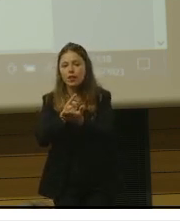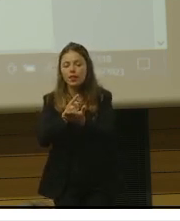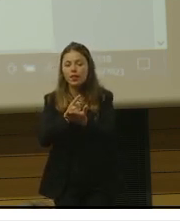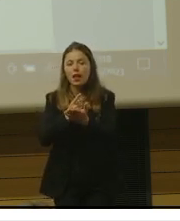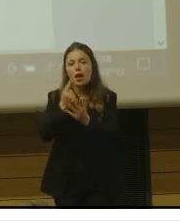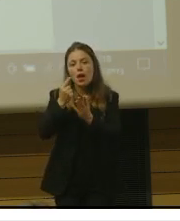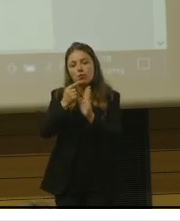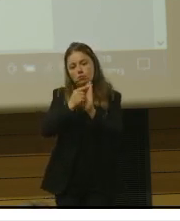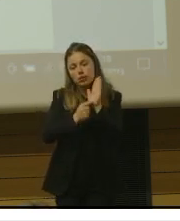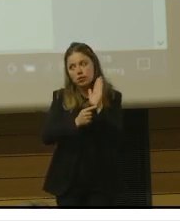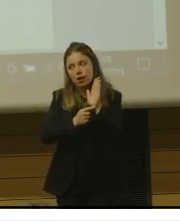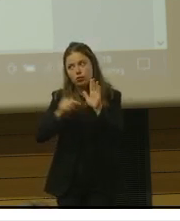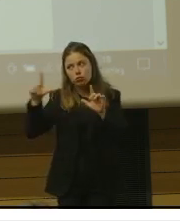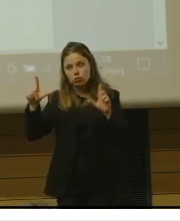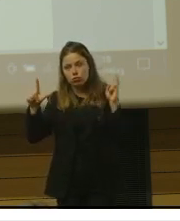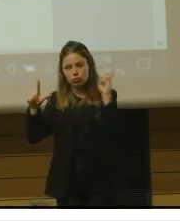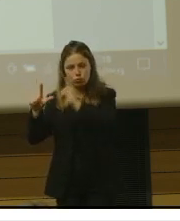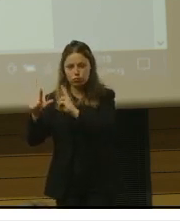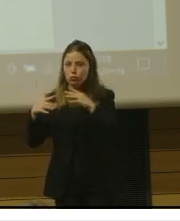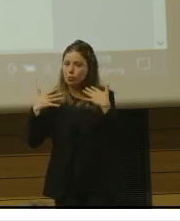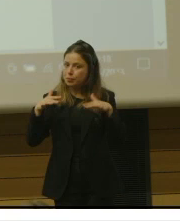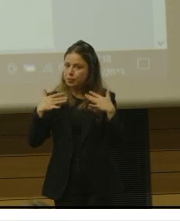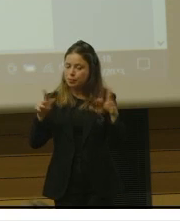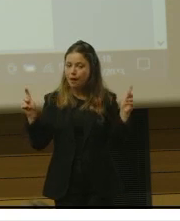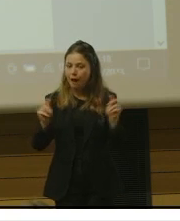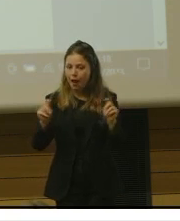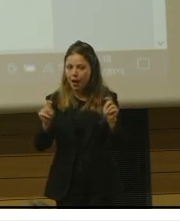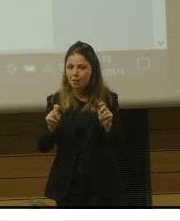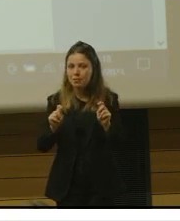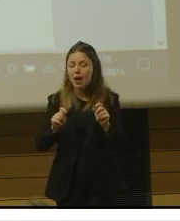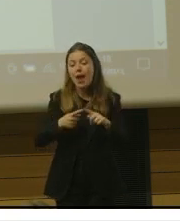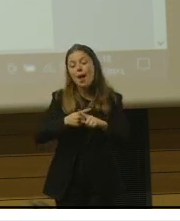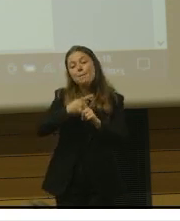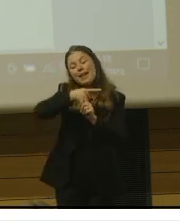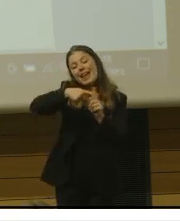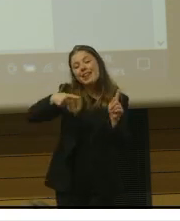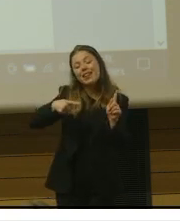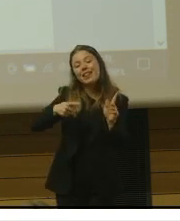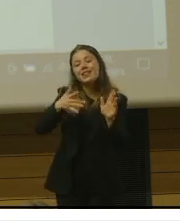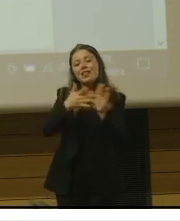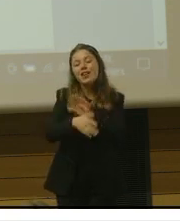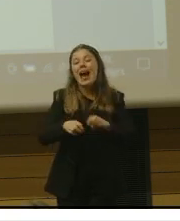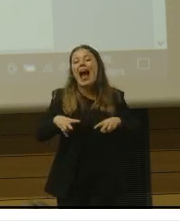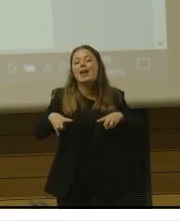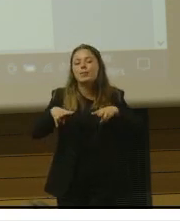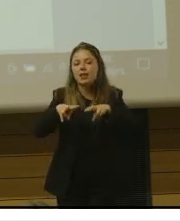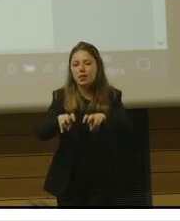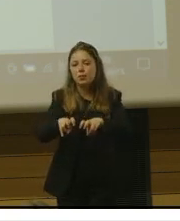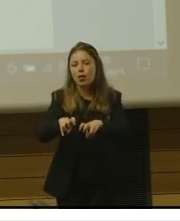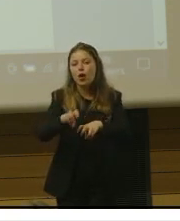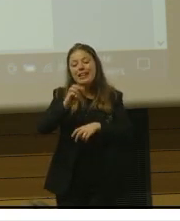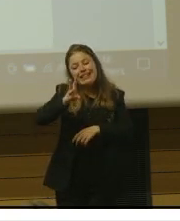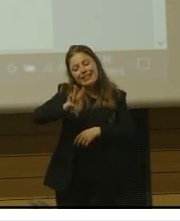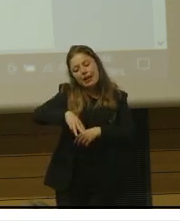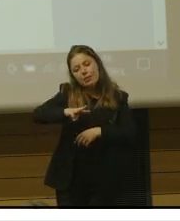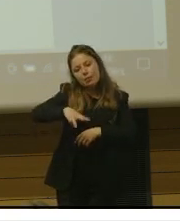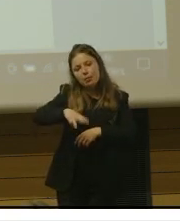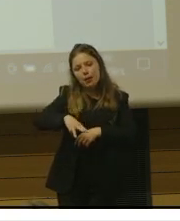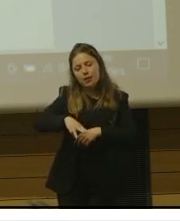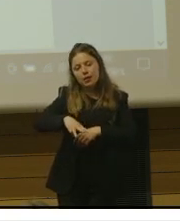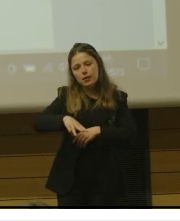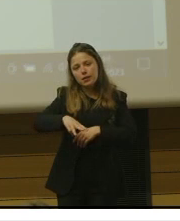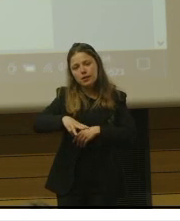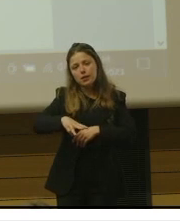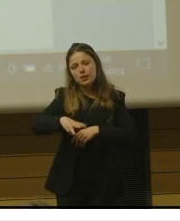40, ya son alarmantes, ¿no? Y la mayoría la mitad de las recaídas, perdón, se producen al principio, ¿no? En los 3 primeros meses de